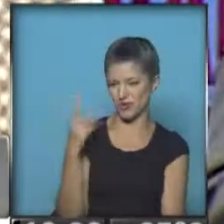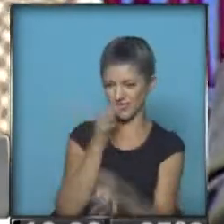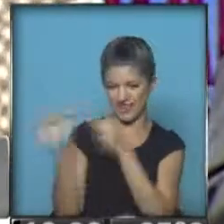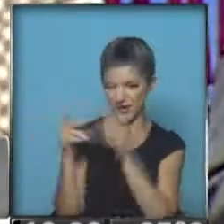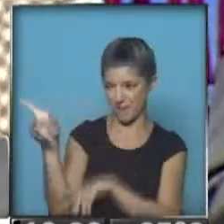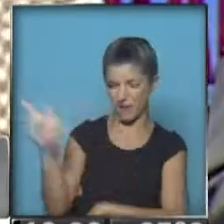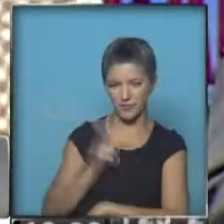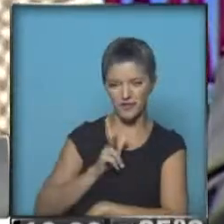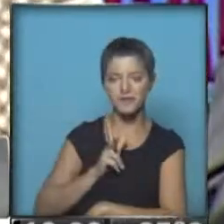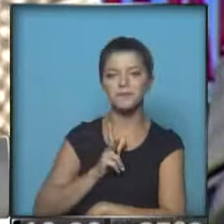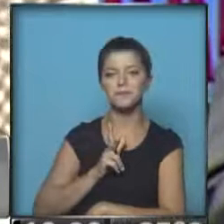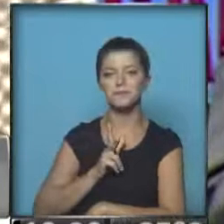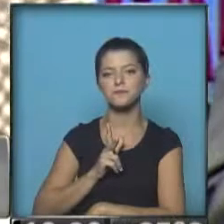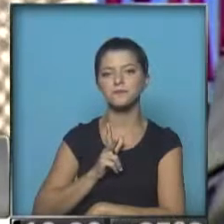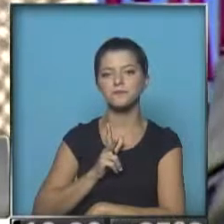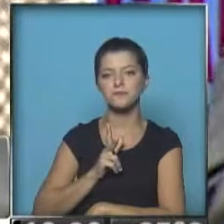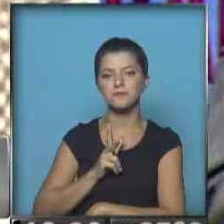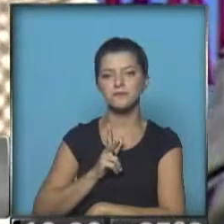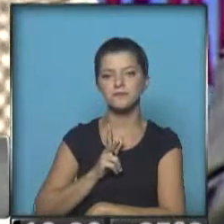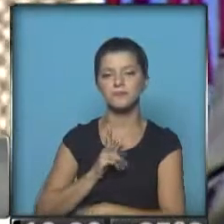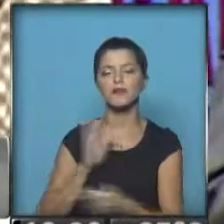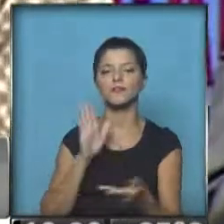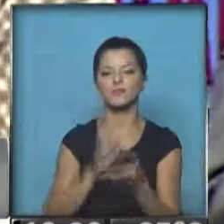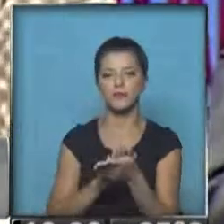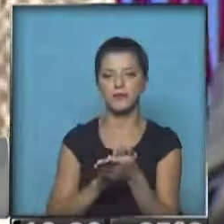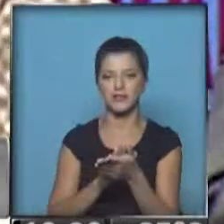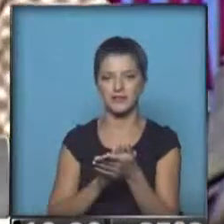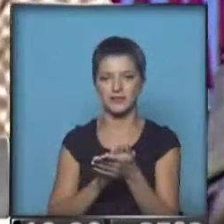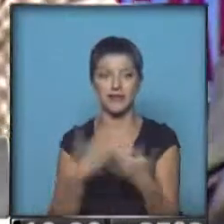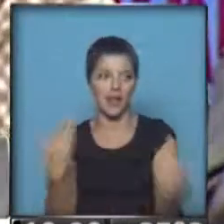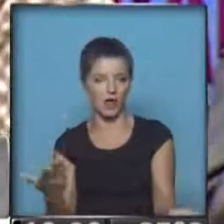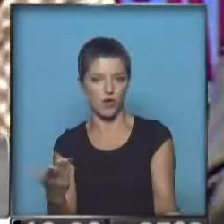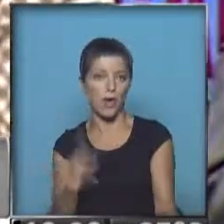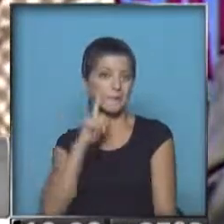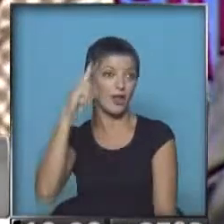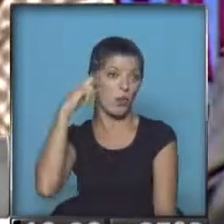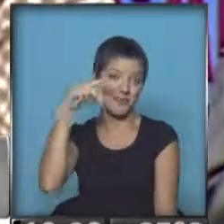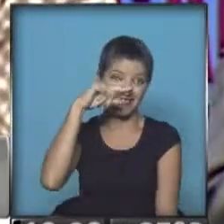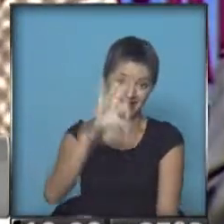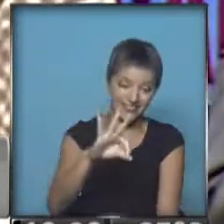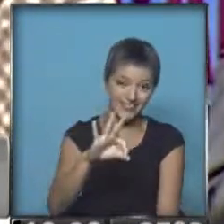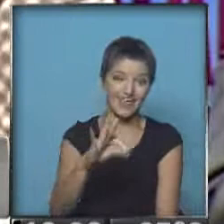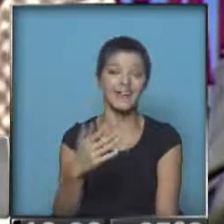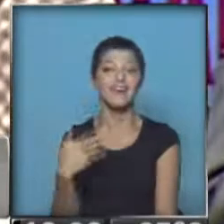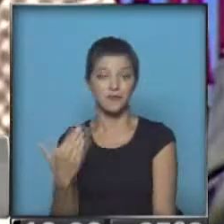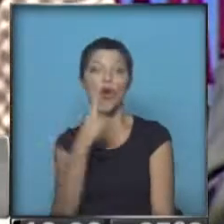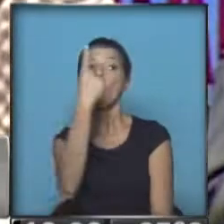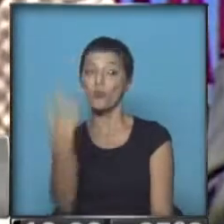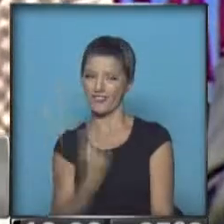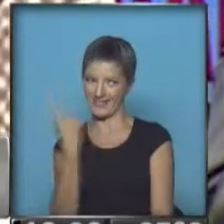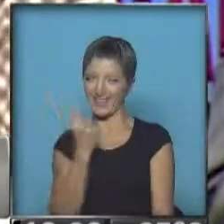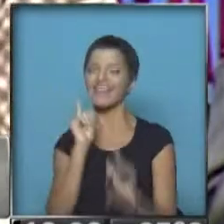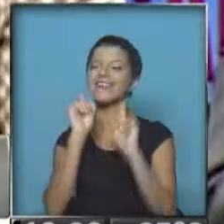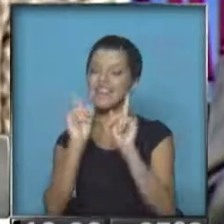comentaba Leopoldo, una consigna setentista, sí, claro, de los años 70, y correspondía a un dirigente